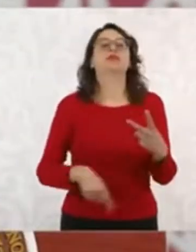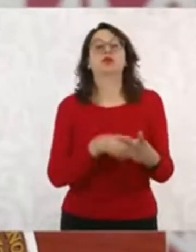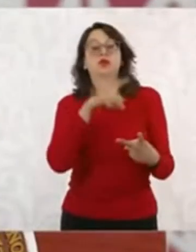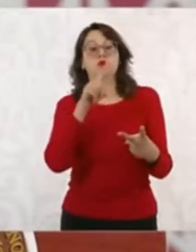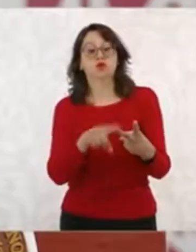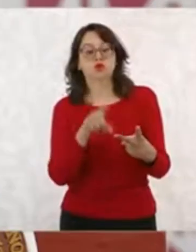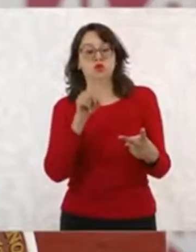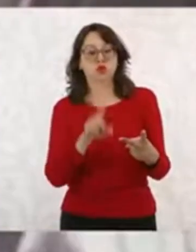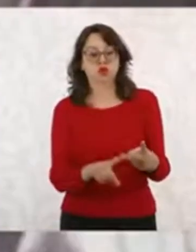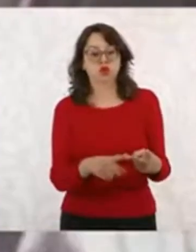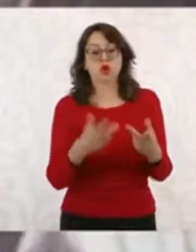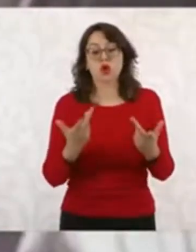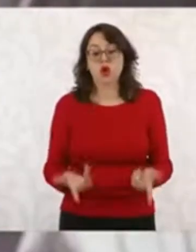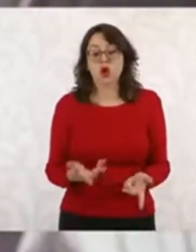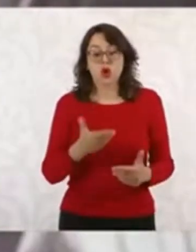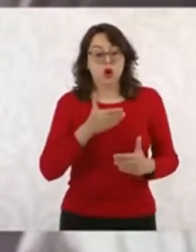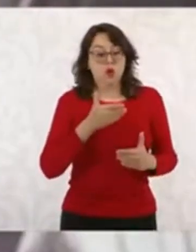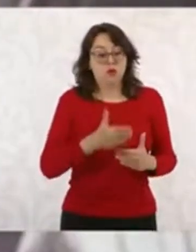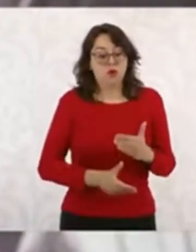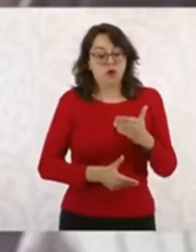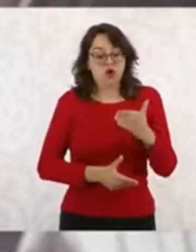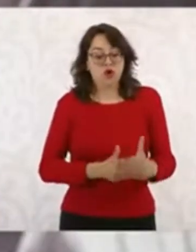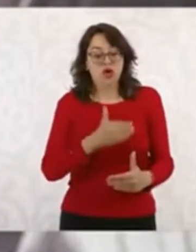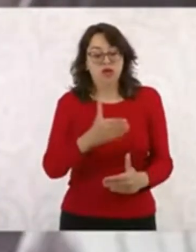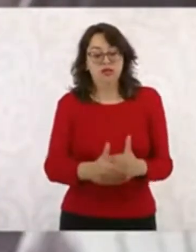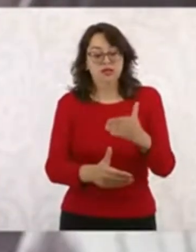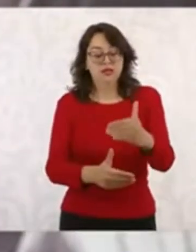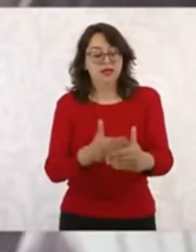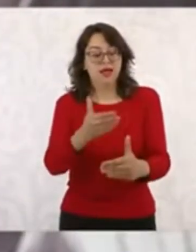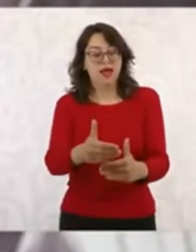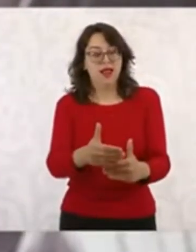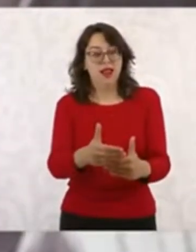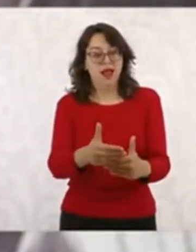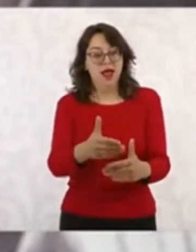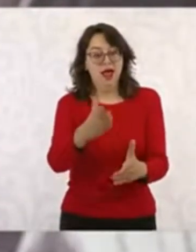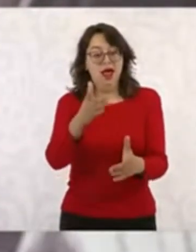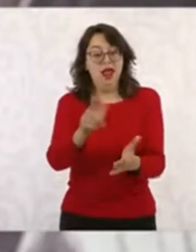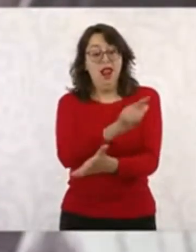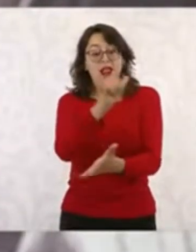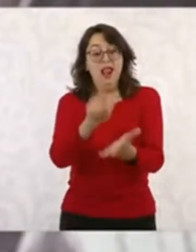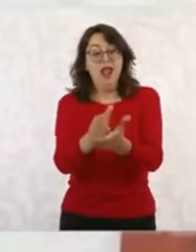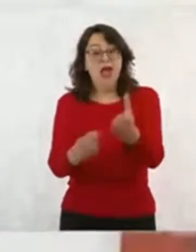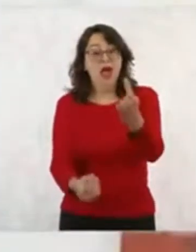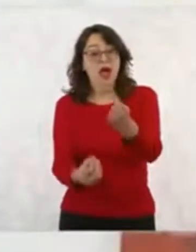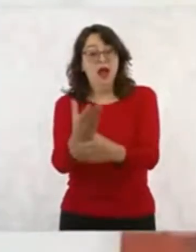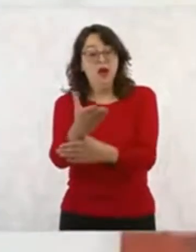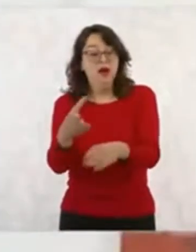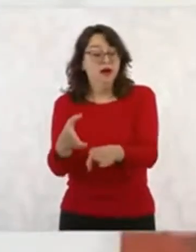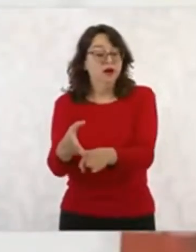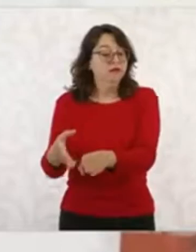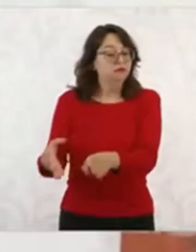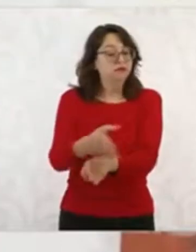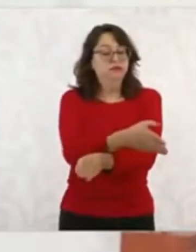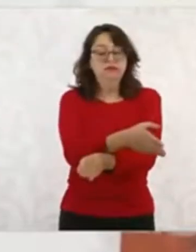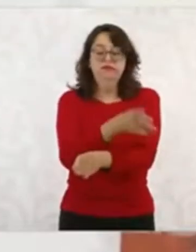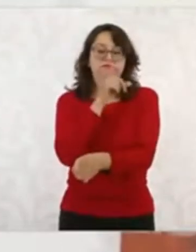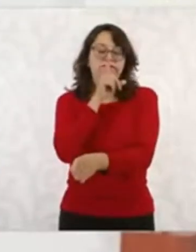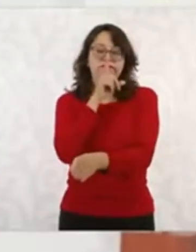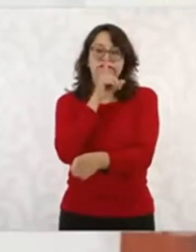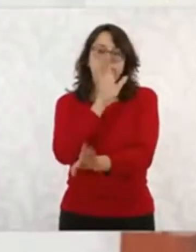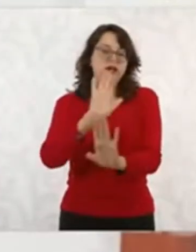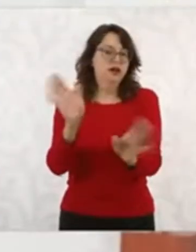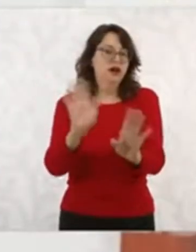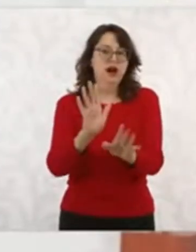procesales concluidas generan derechos adquiridos y se rigen por las normas vigentes al momento de